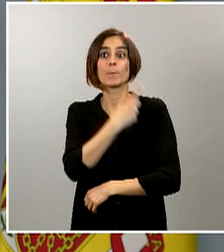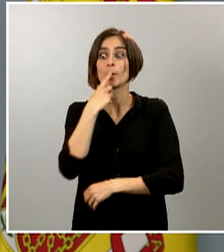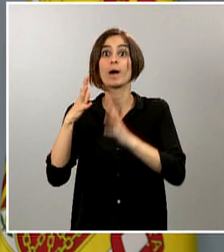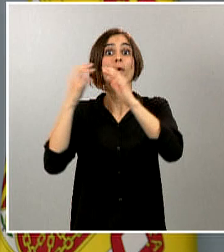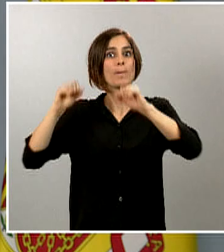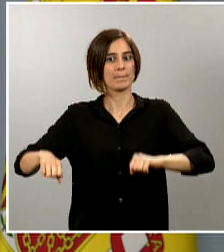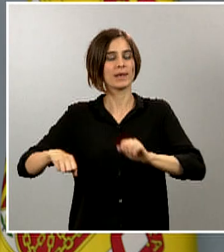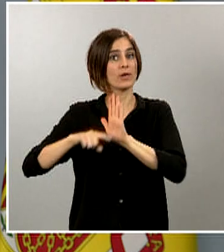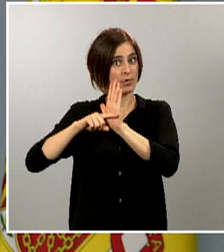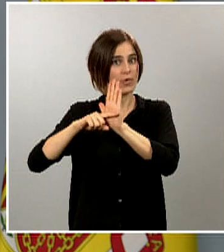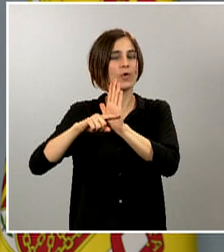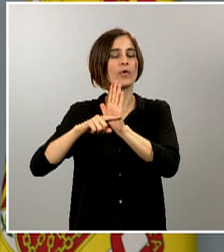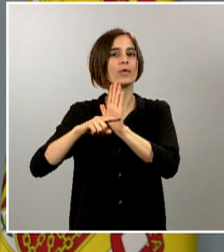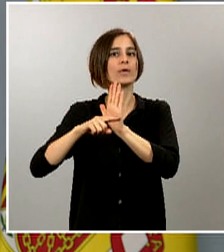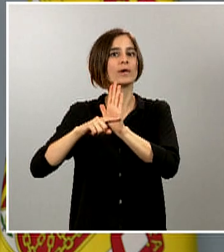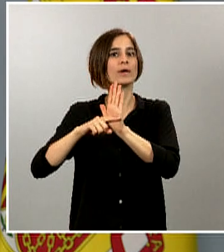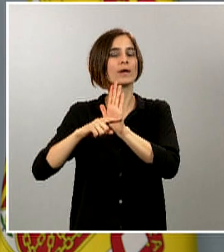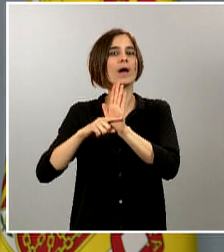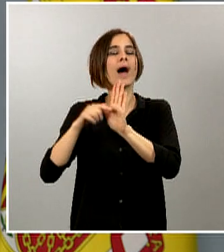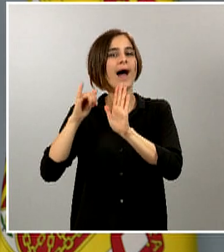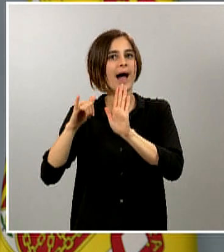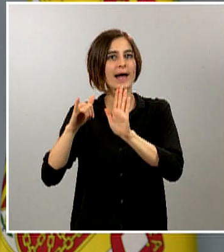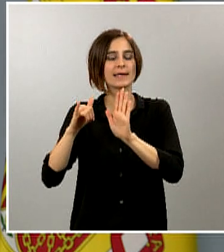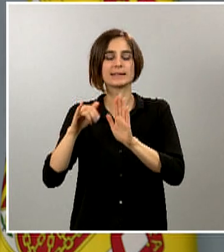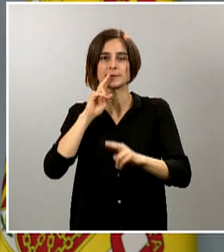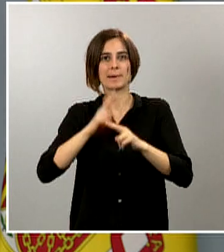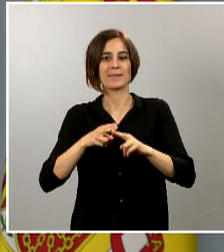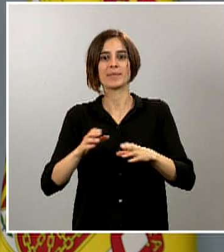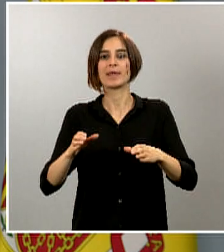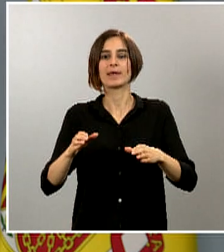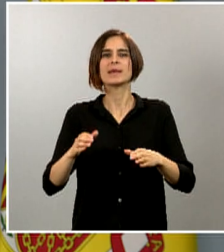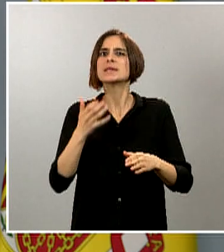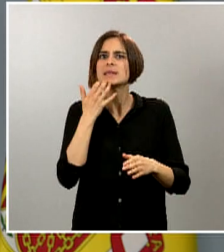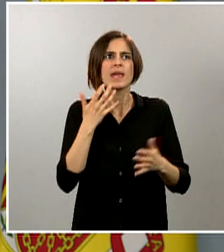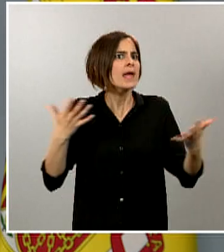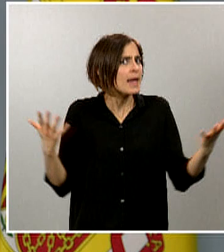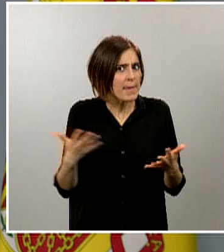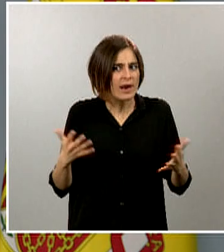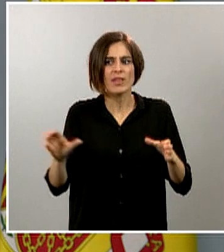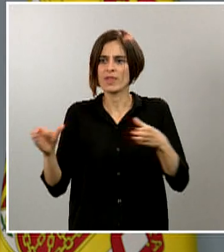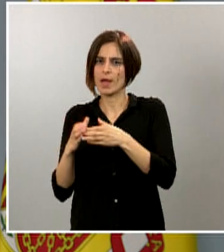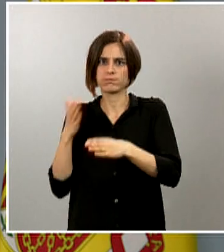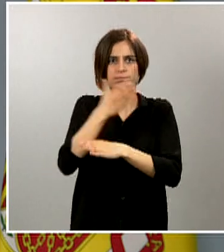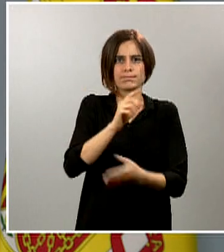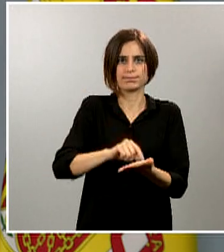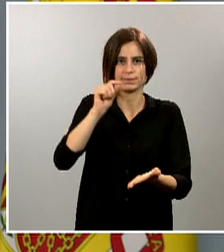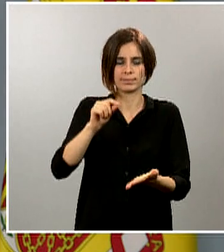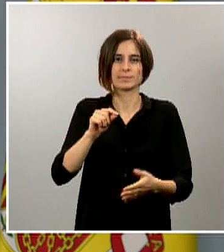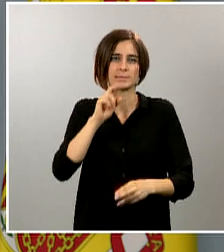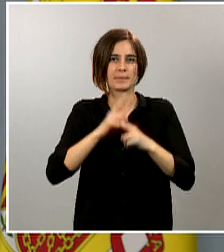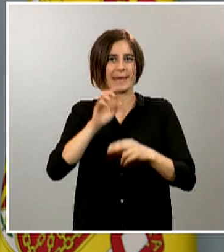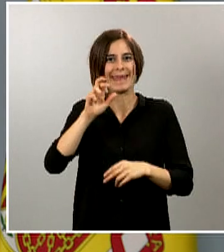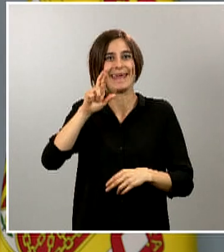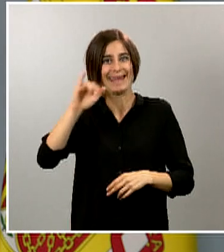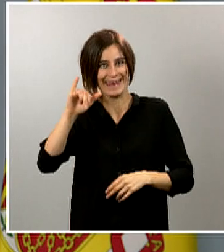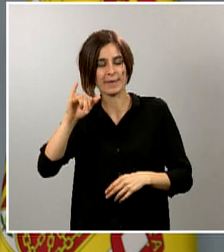los equipos de respuesta inmediata ante emergencias, los conocidos ERIs, y en este ámbito, en el ámbito psicológico, con